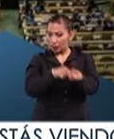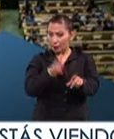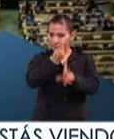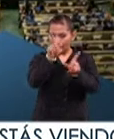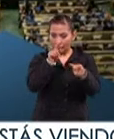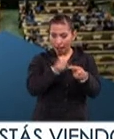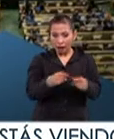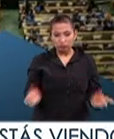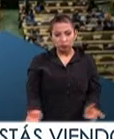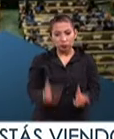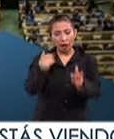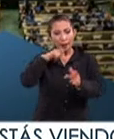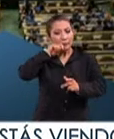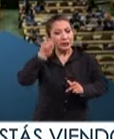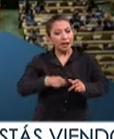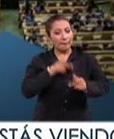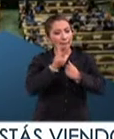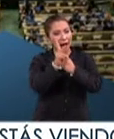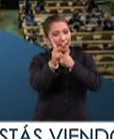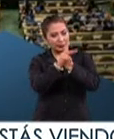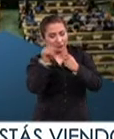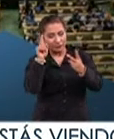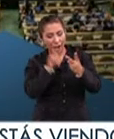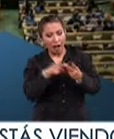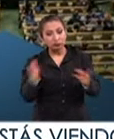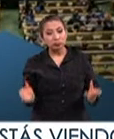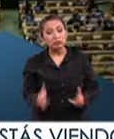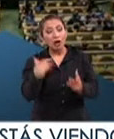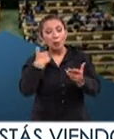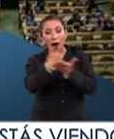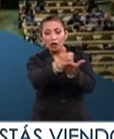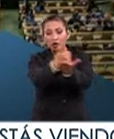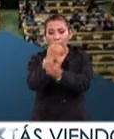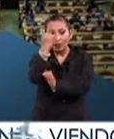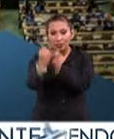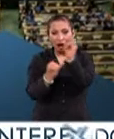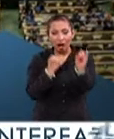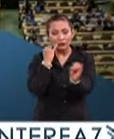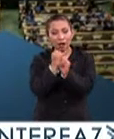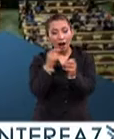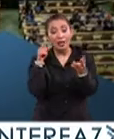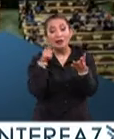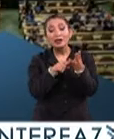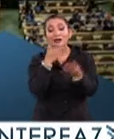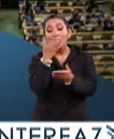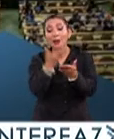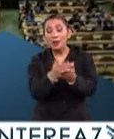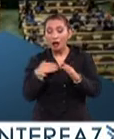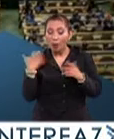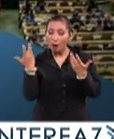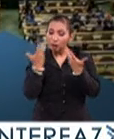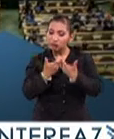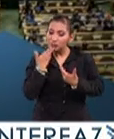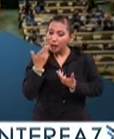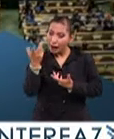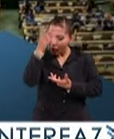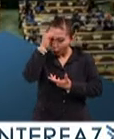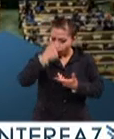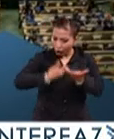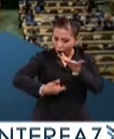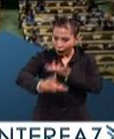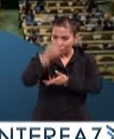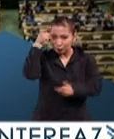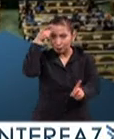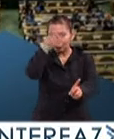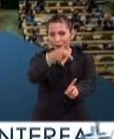paz, fomentar la amistad entre los pueblos, impulsar la cooperación internacional y servir de centro de armonía para alcanzar esos